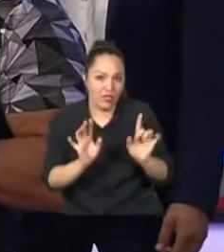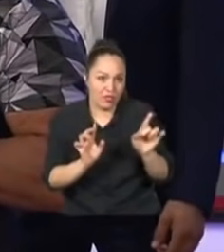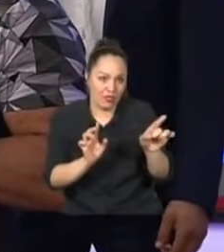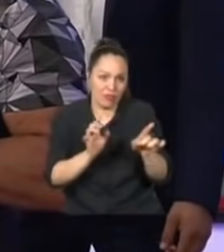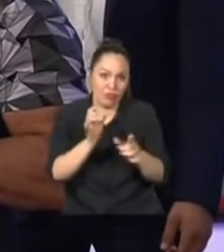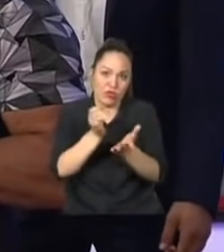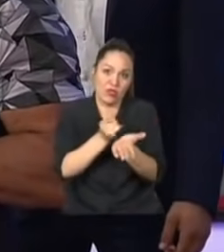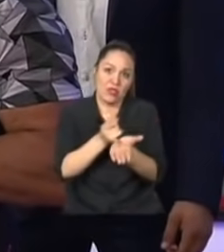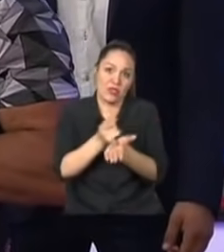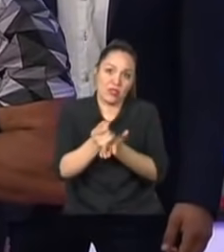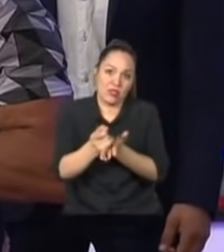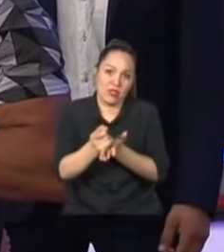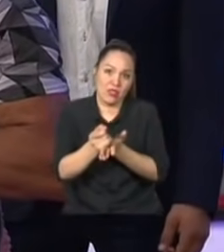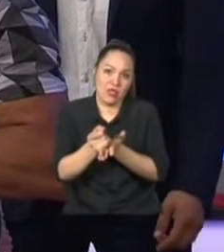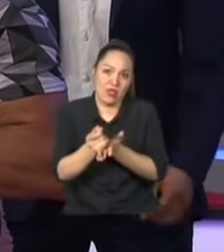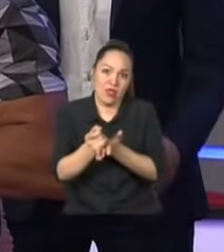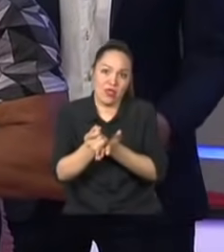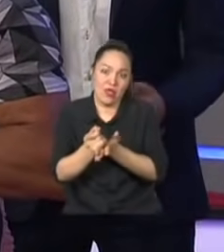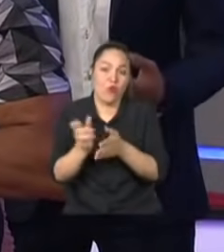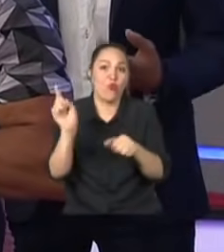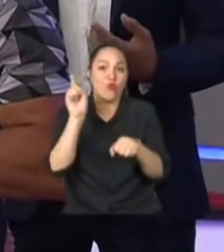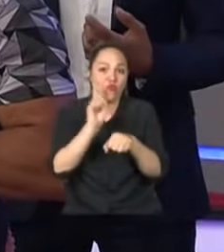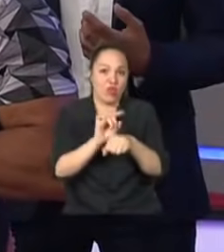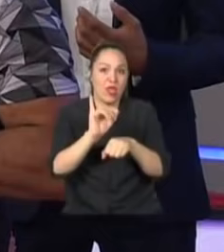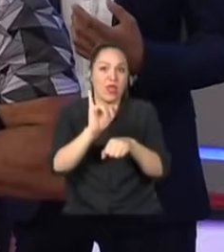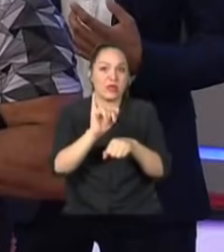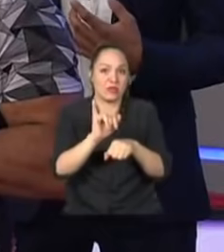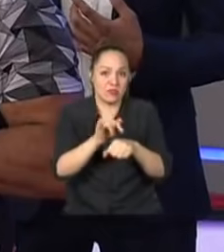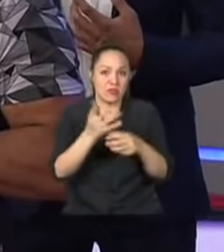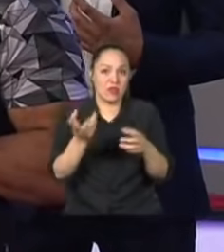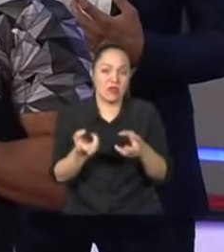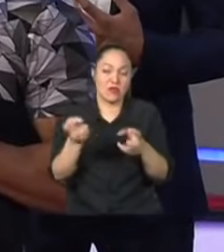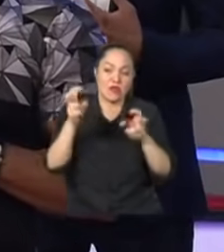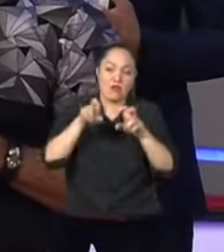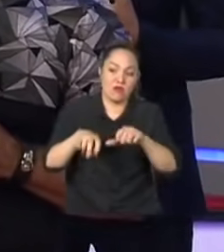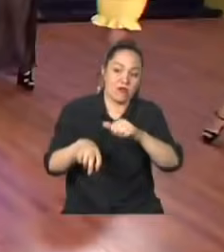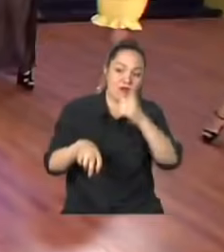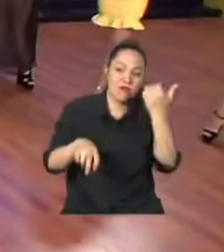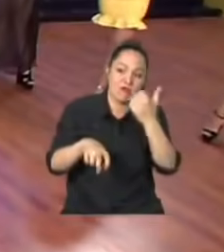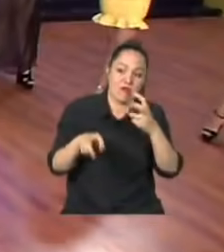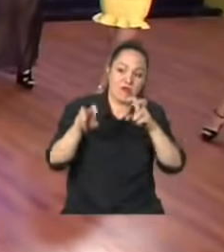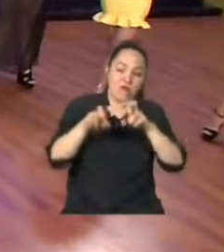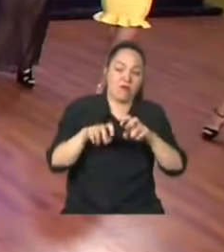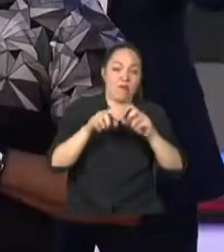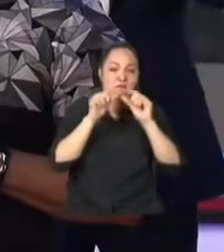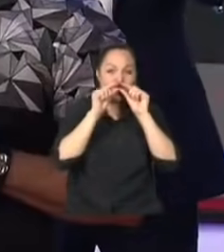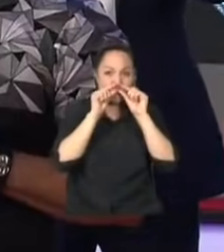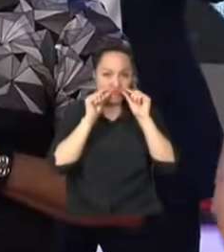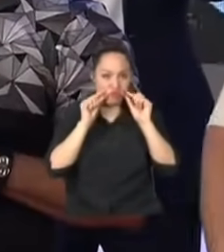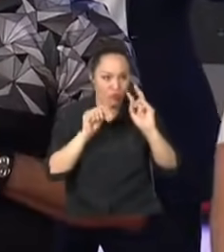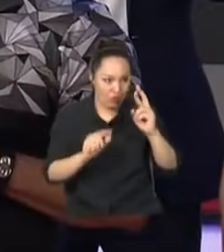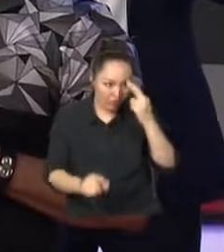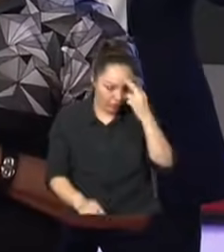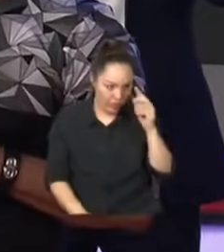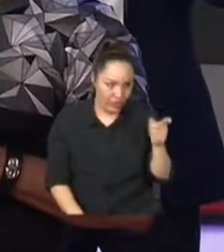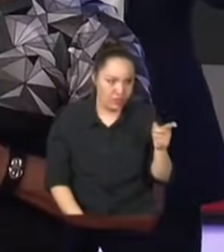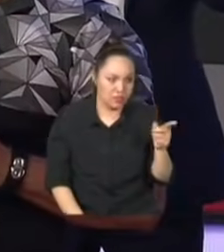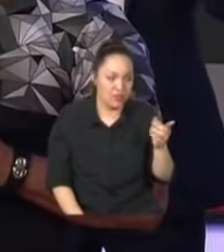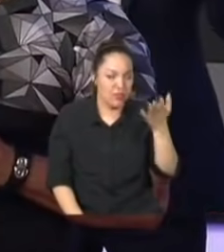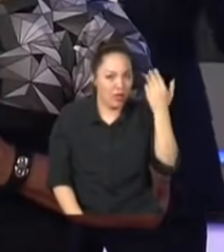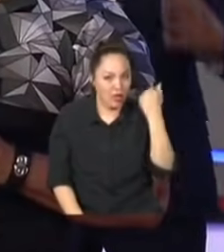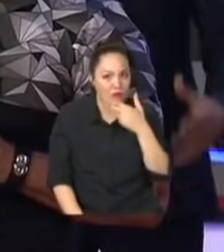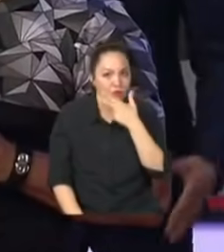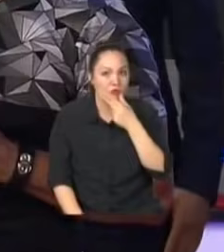Sí. Un día sí pediste un ride a un bigotón, o fue al revés. Pero esa es otra historia. La